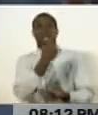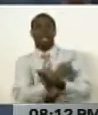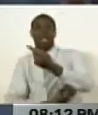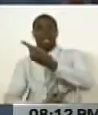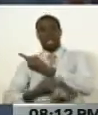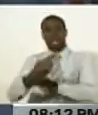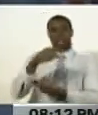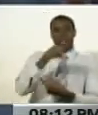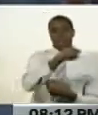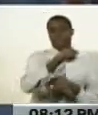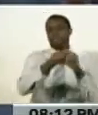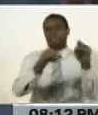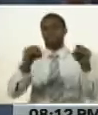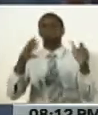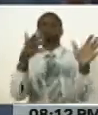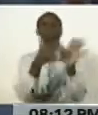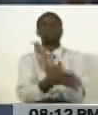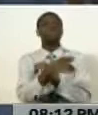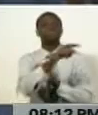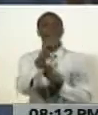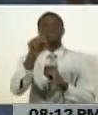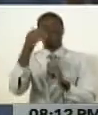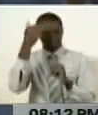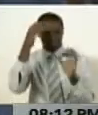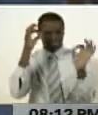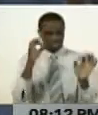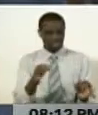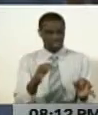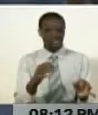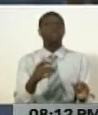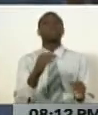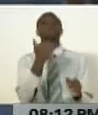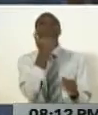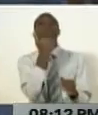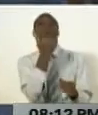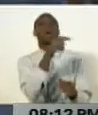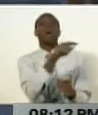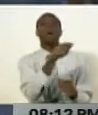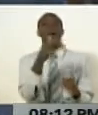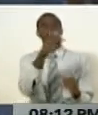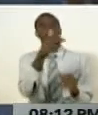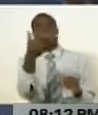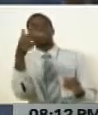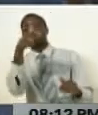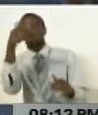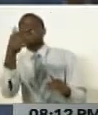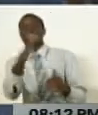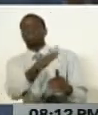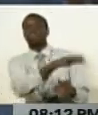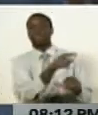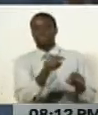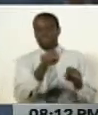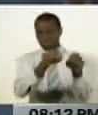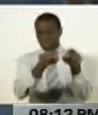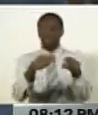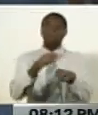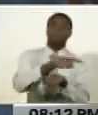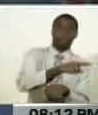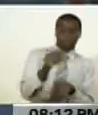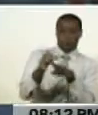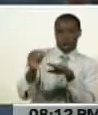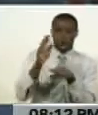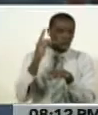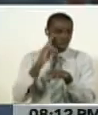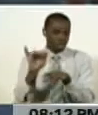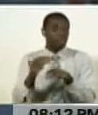mismo municipio Bolívar, 2 heridos por arma de fuego, pero también en el municipio Antonio José de Sucre,